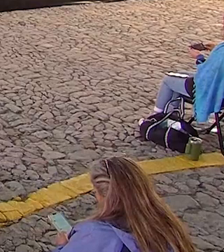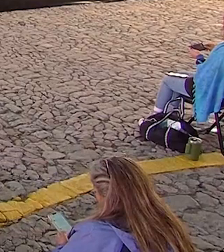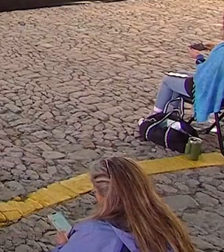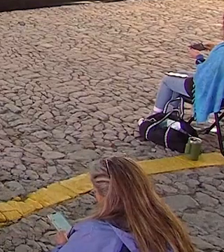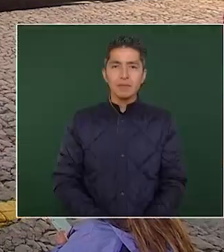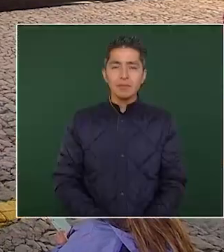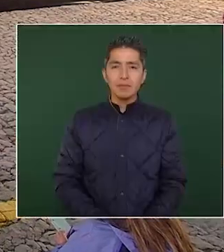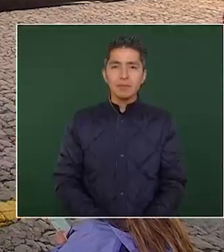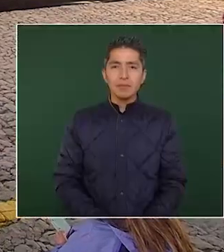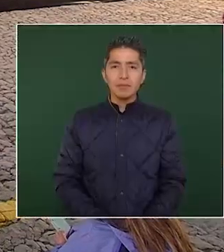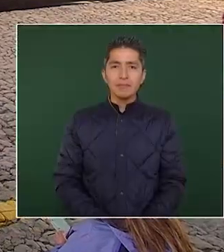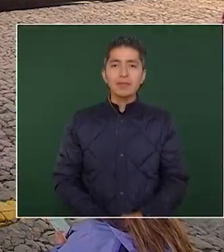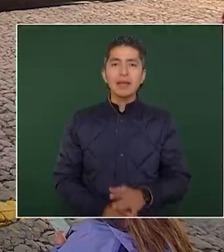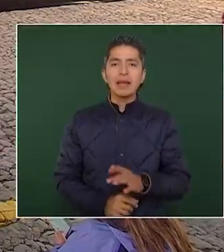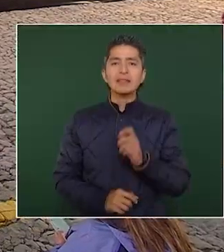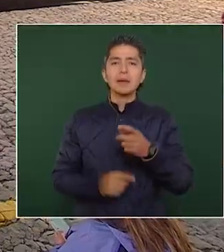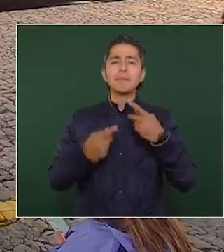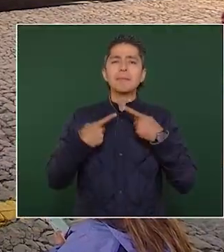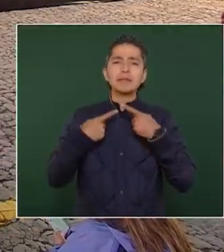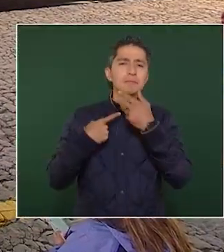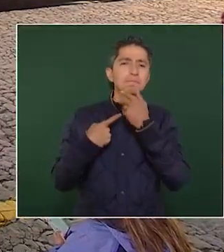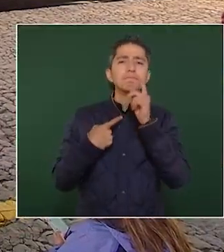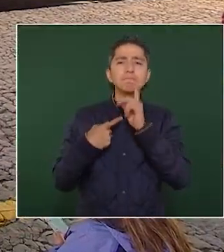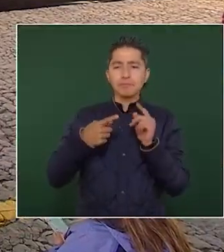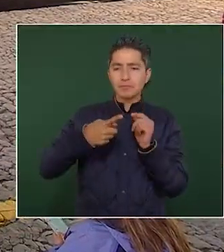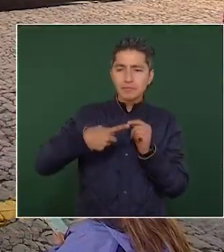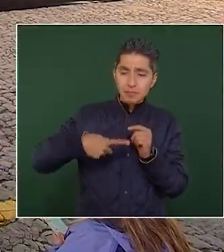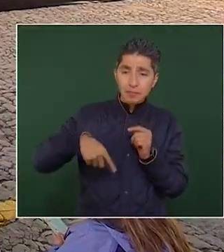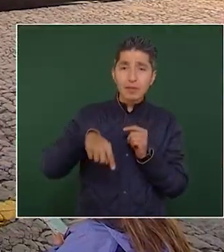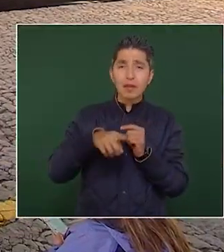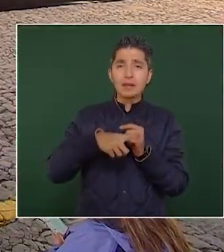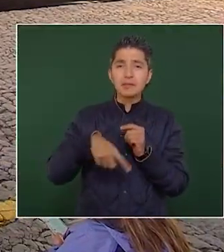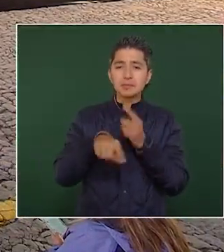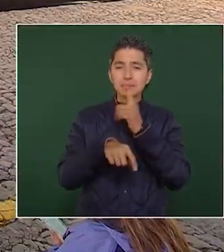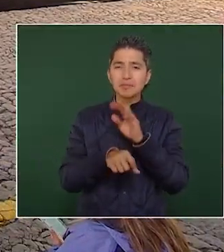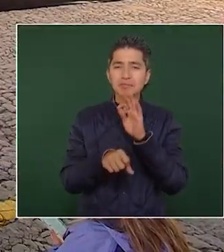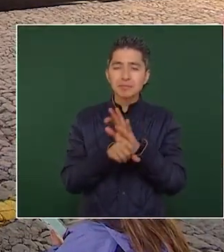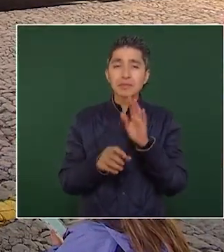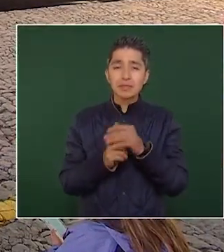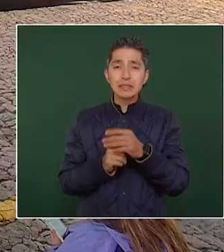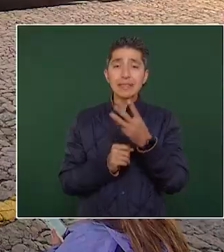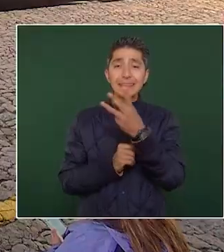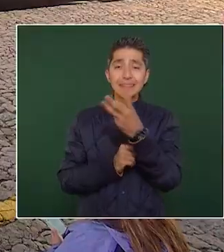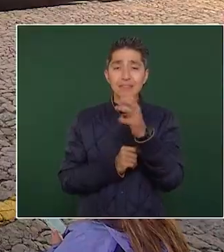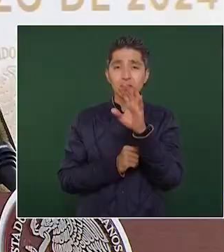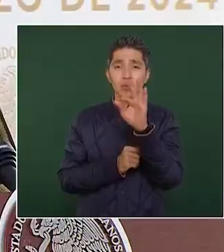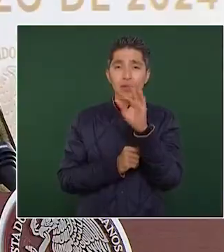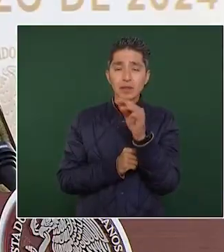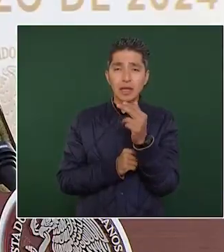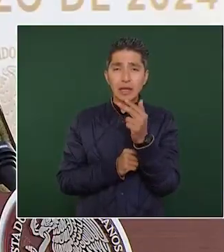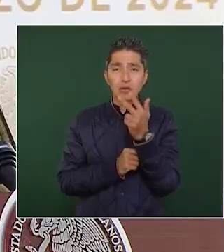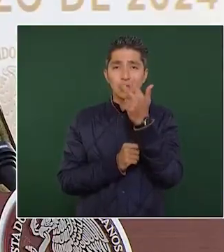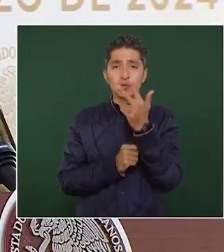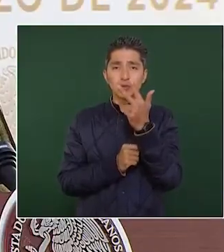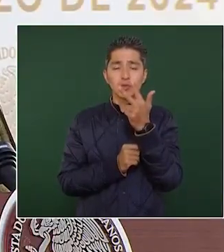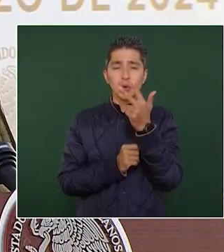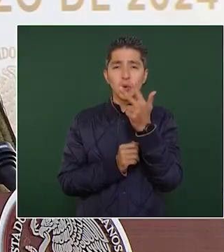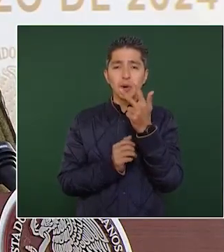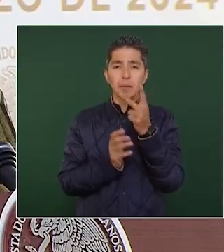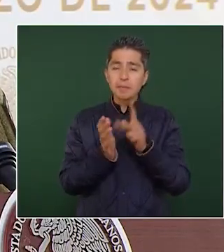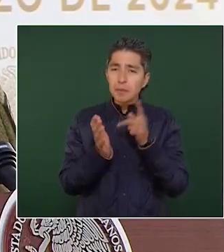Guardia Nacional Asistencia, se han activado en 348